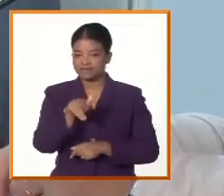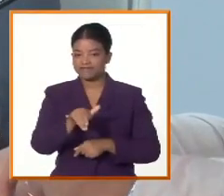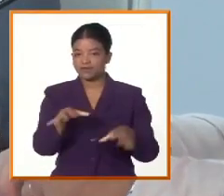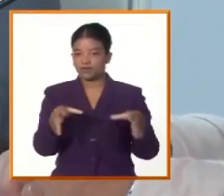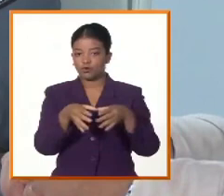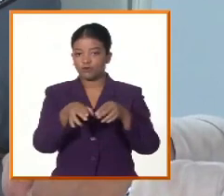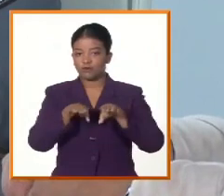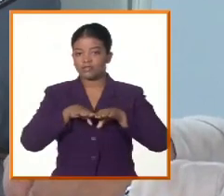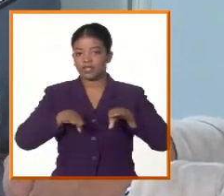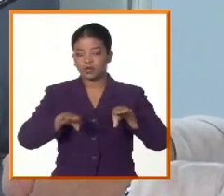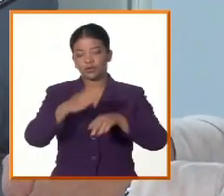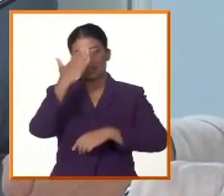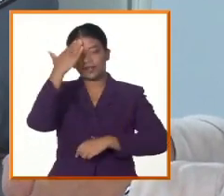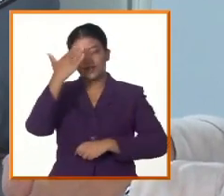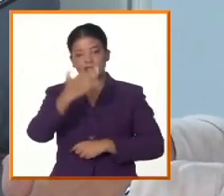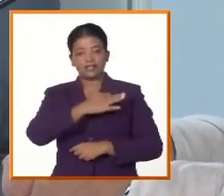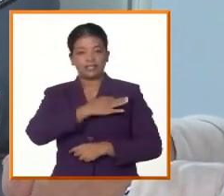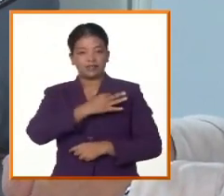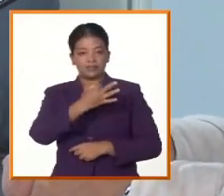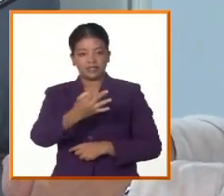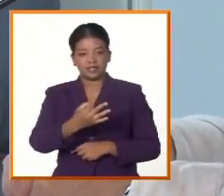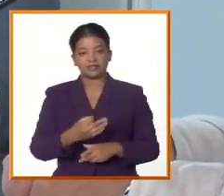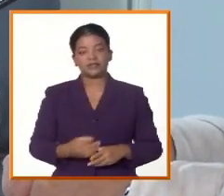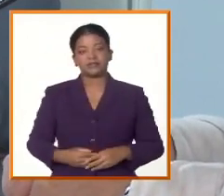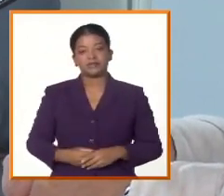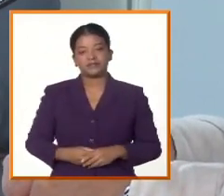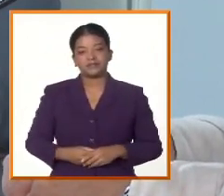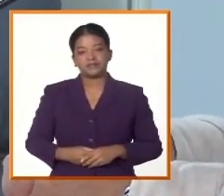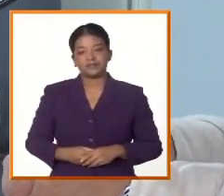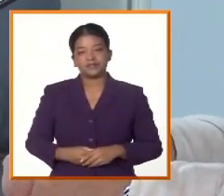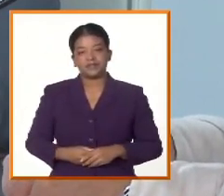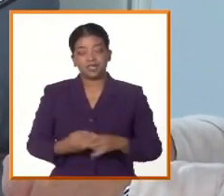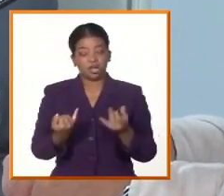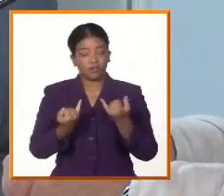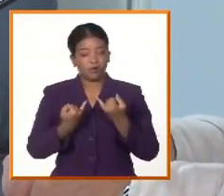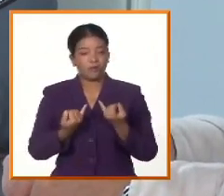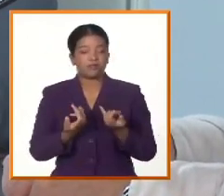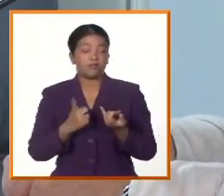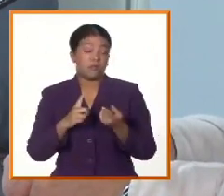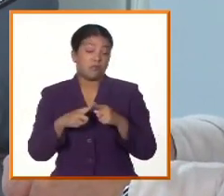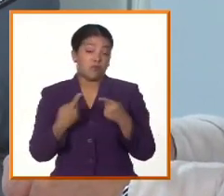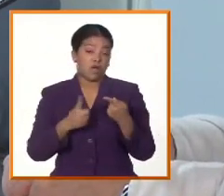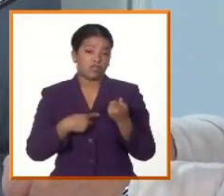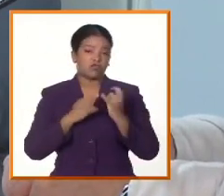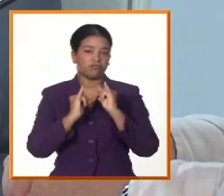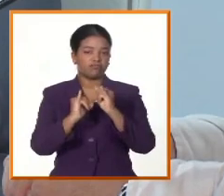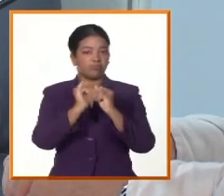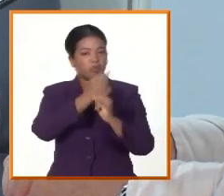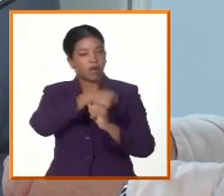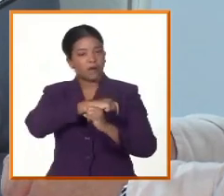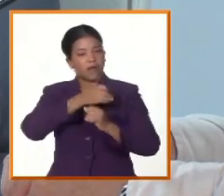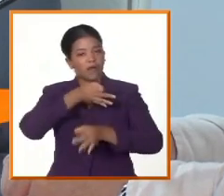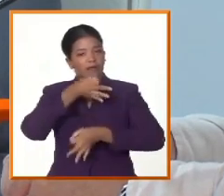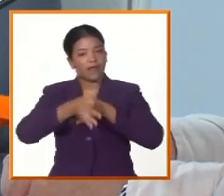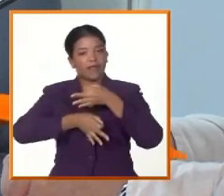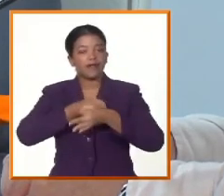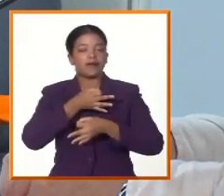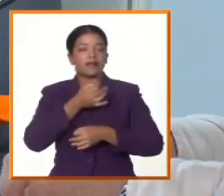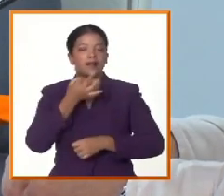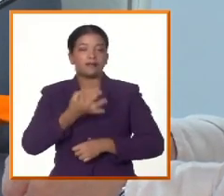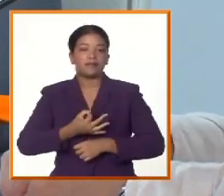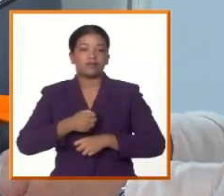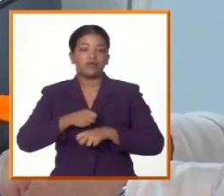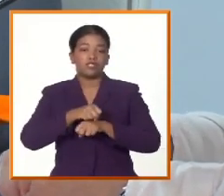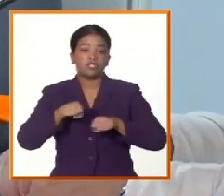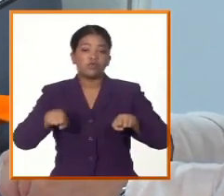y damos las gracias por esta oportunidad de dar información a nuestro pueblo intercambiar y retroalimentarnos de la apreciación que tiene